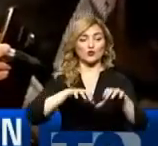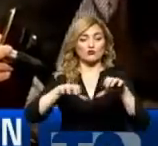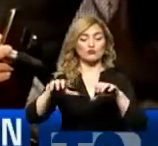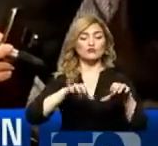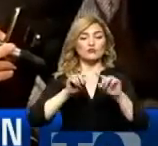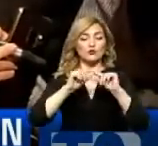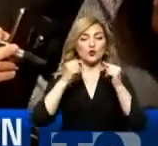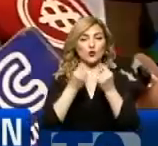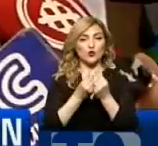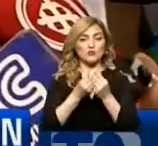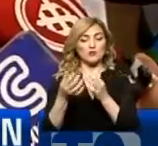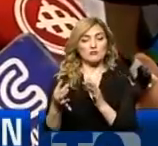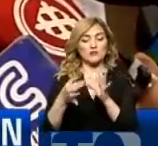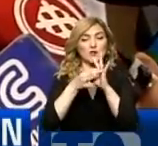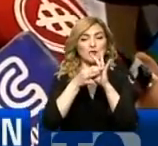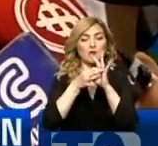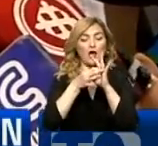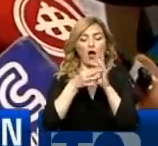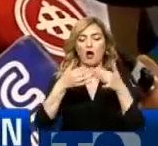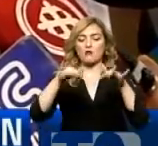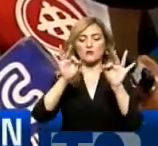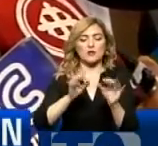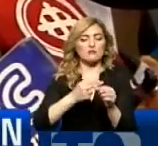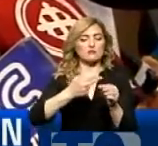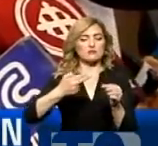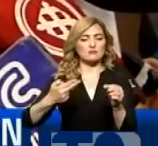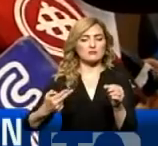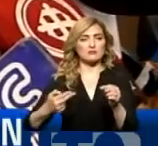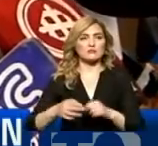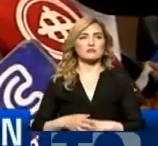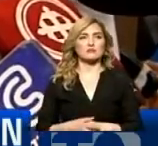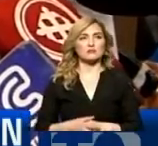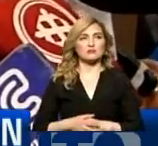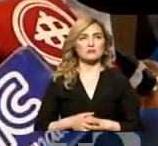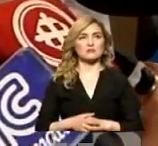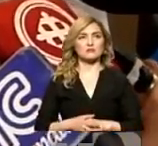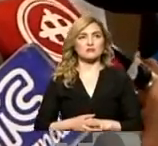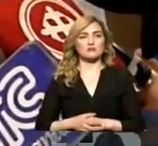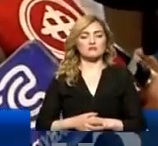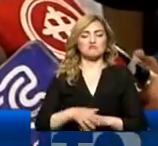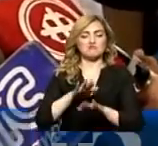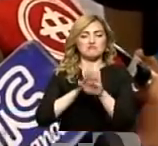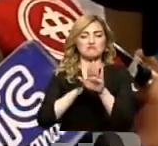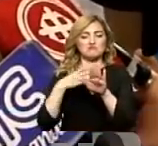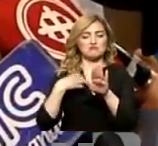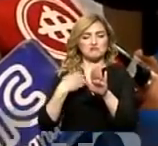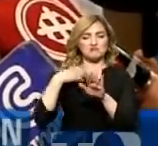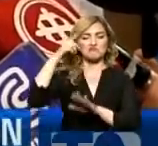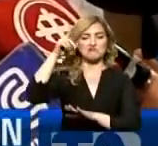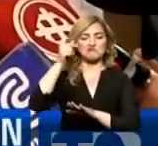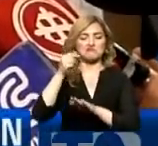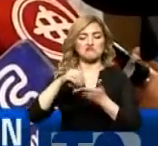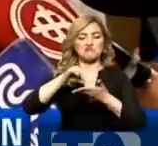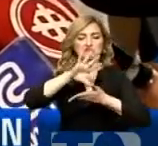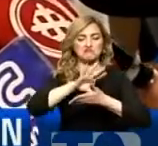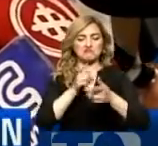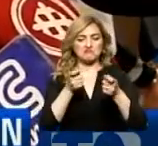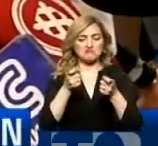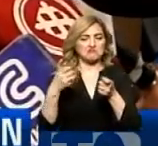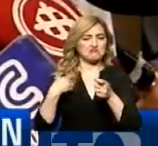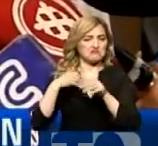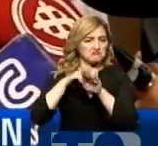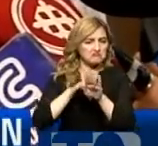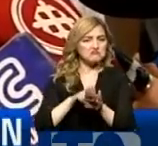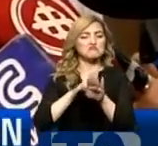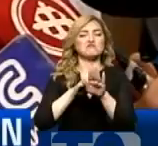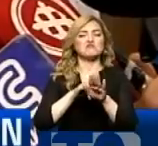del bloque de aliados. En este sentido, lo más idóneo para garantizar la gobernabilidad de la Asamblea Nacional y del país